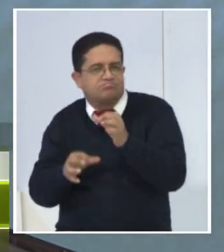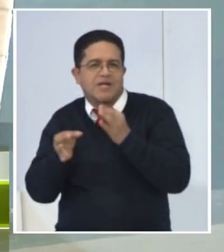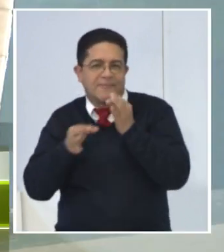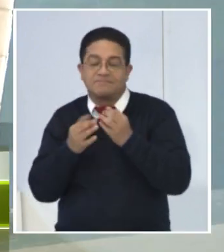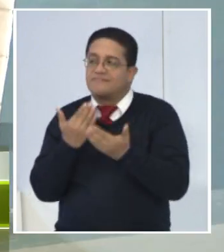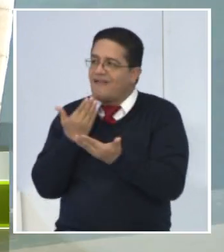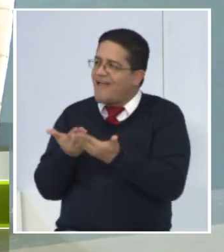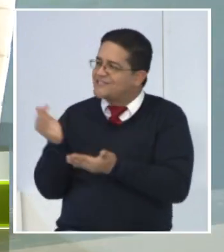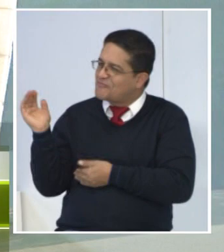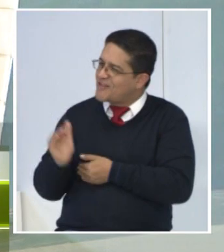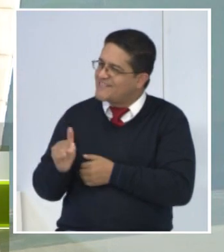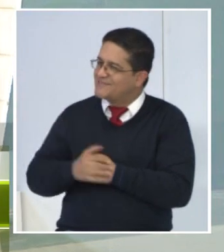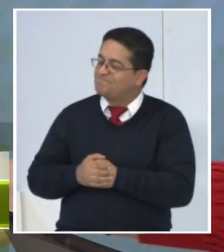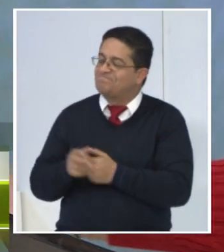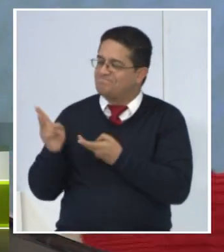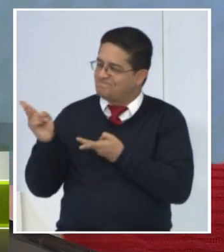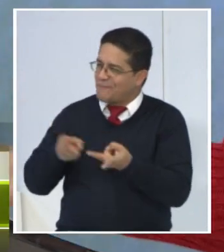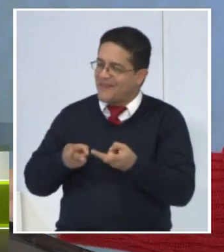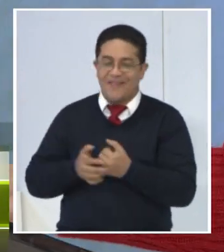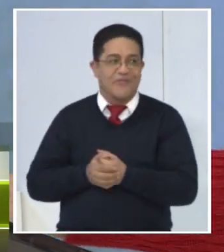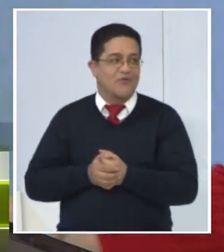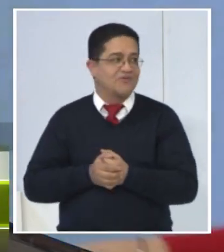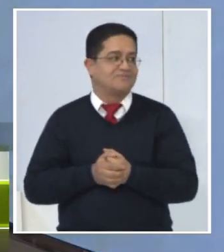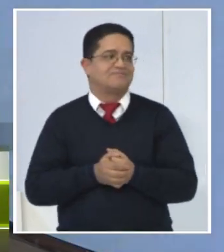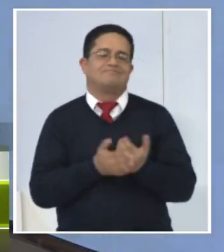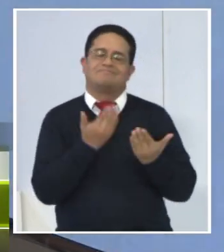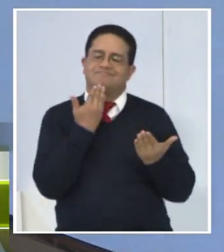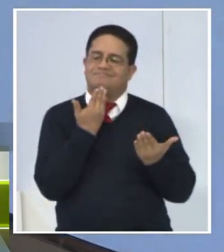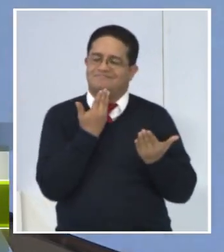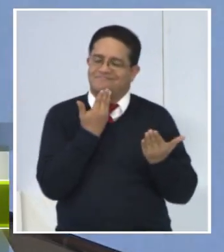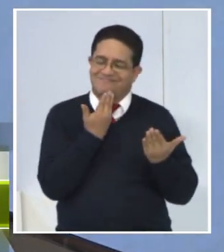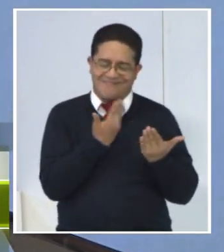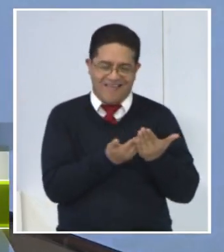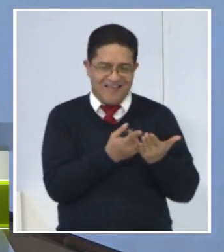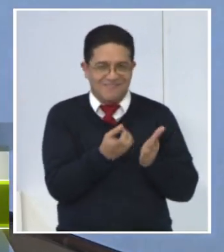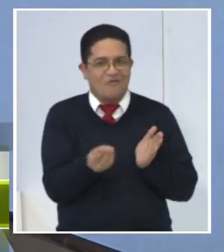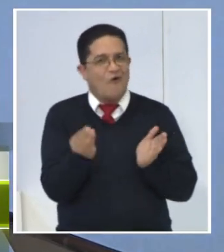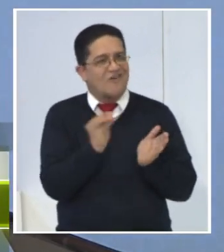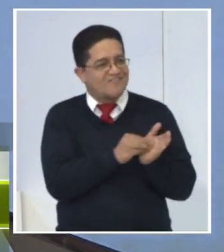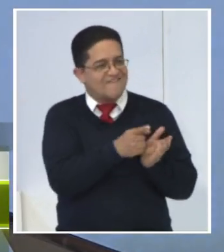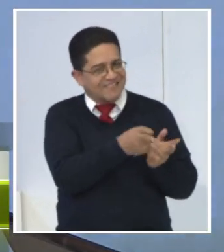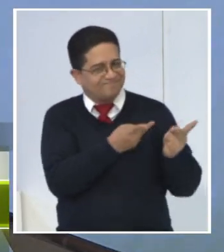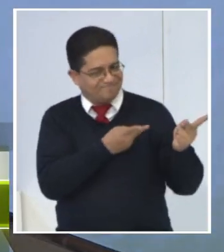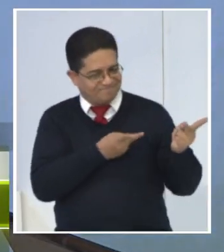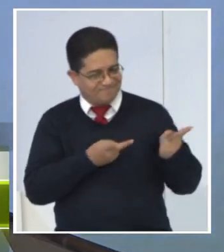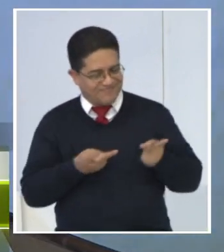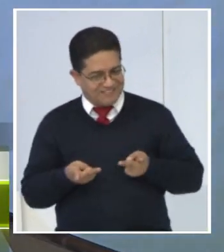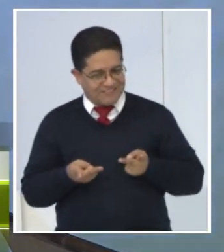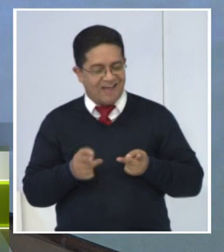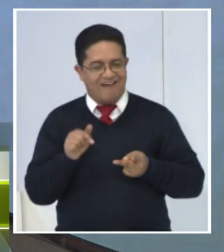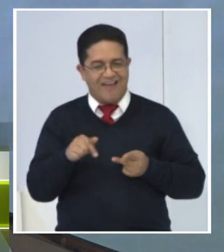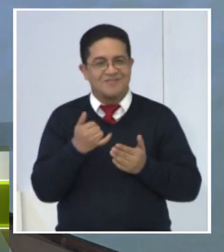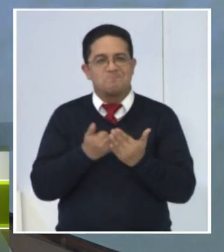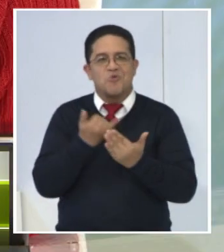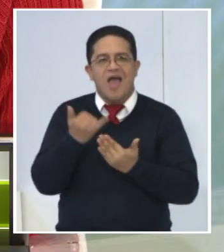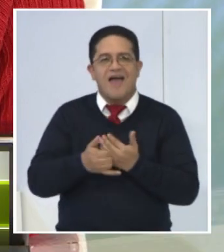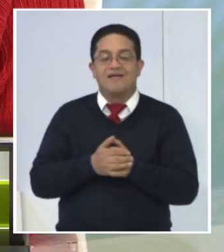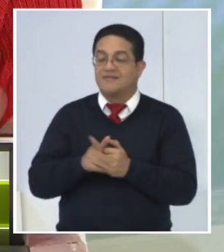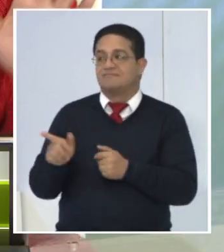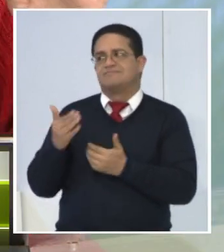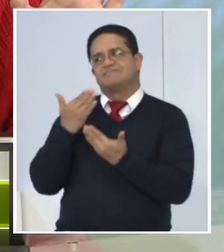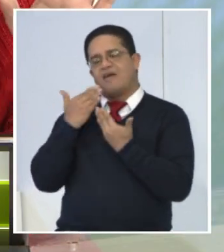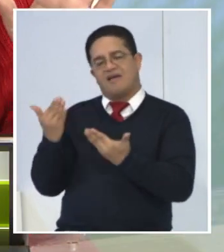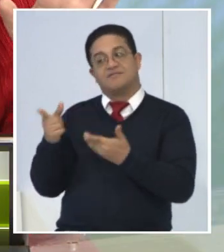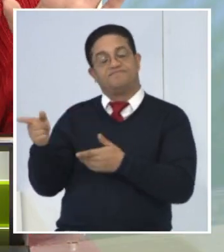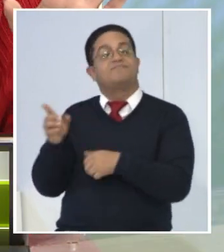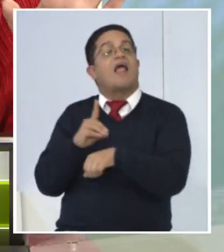Gracias por acompañarnos. Bienvenido, doctor. Daniela, no, gracias una vez más por la invitación a tu excelente programa. Gracias, doctor. Bueno, el